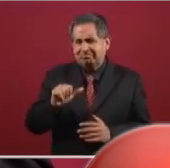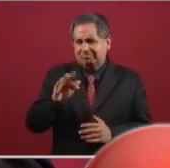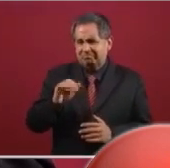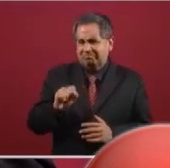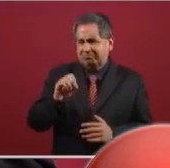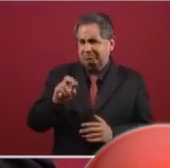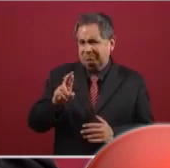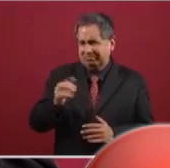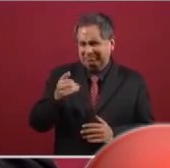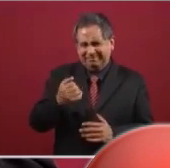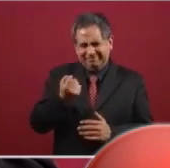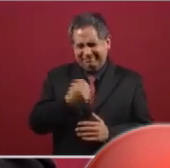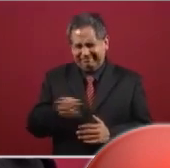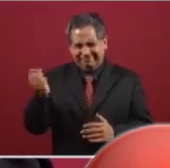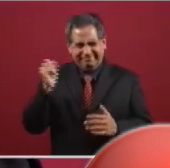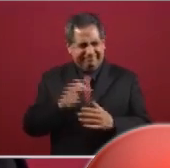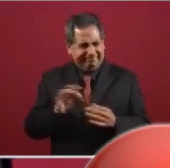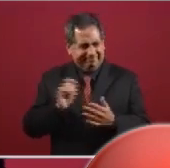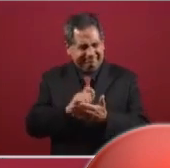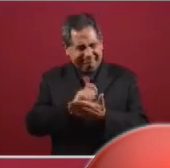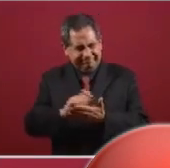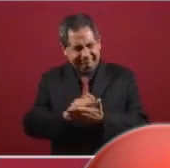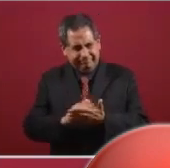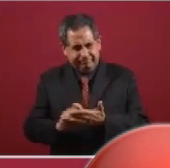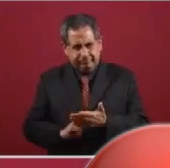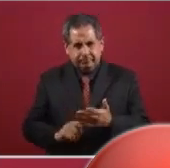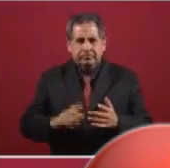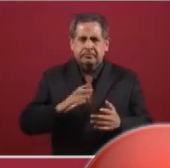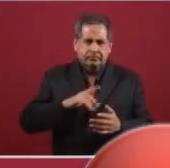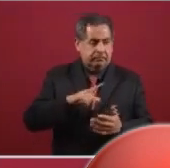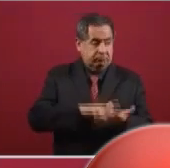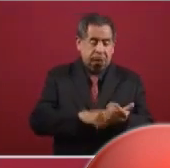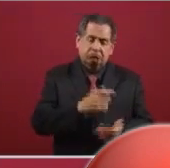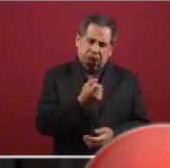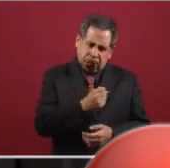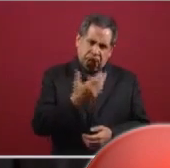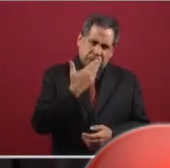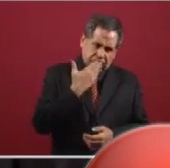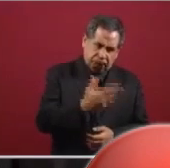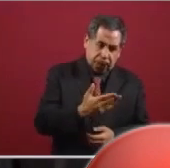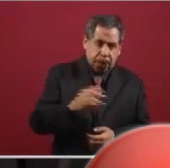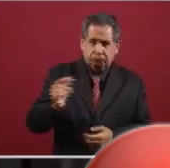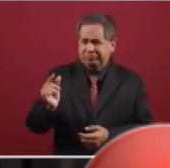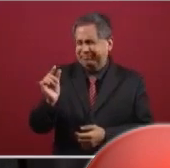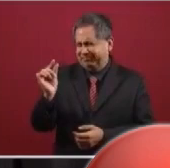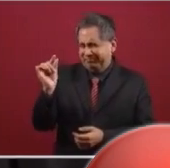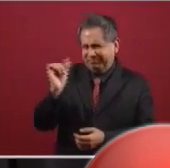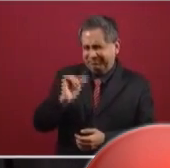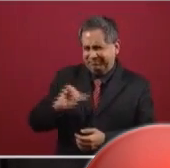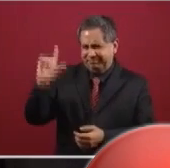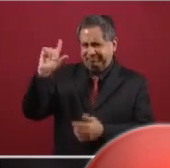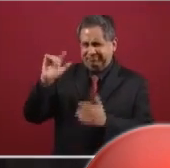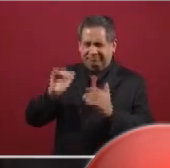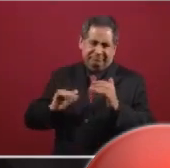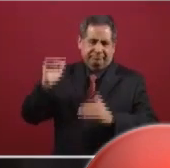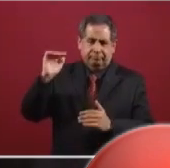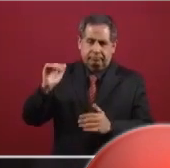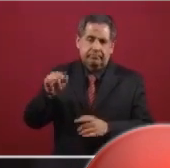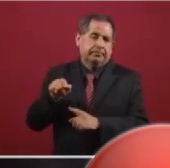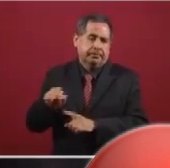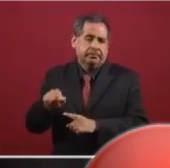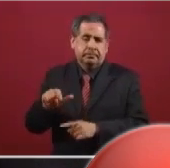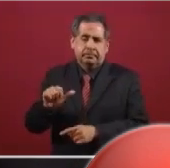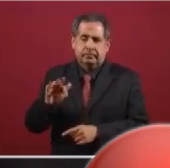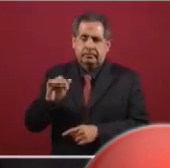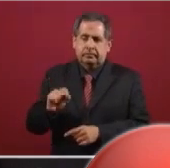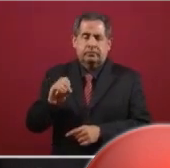mejores escritores, porque hay buenos y grandes escritores. Alfonso Reyes es un